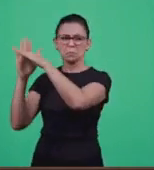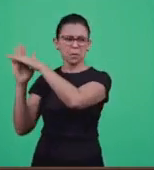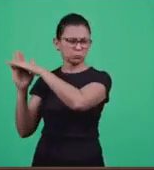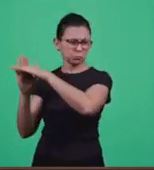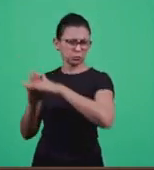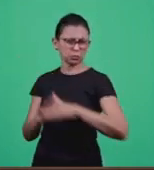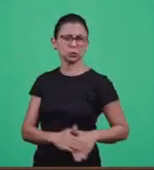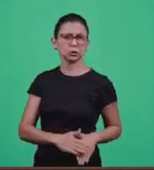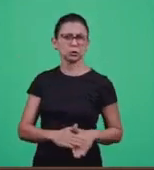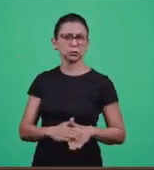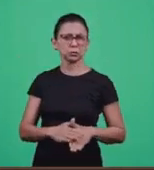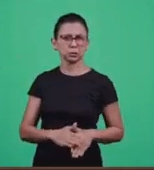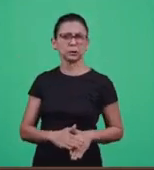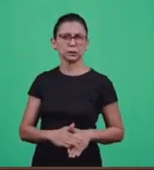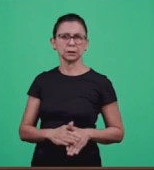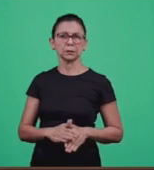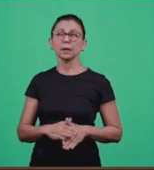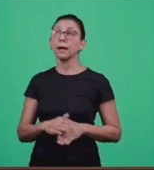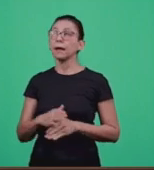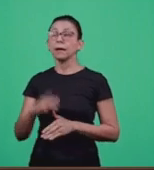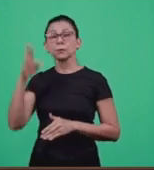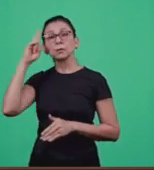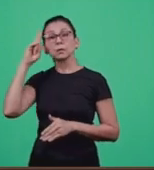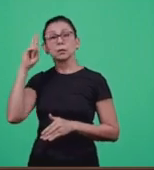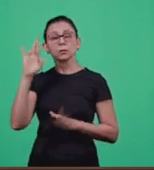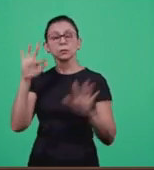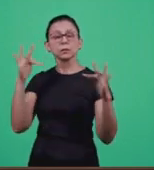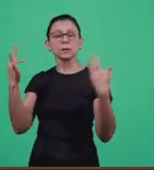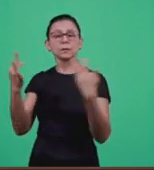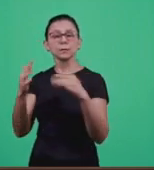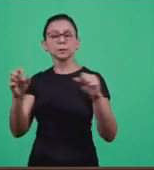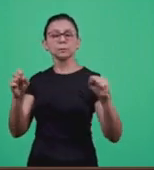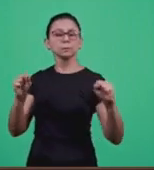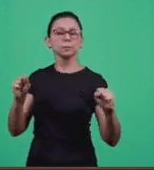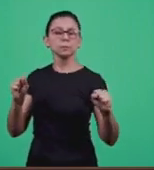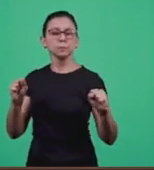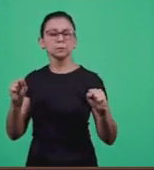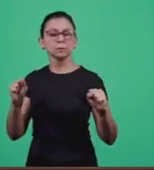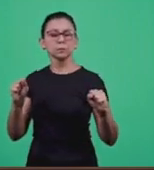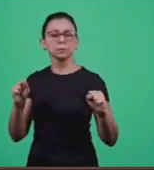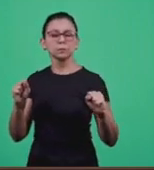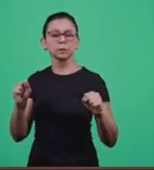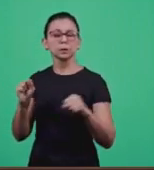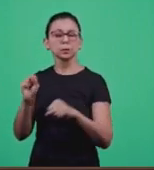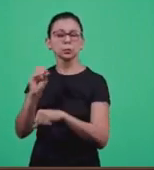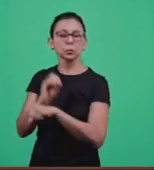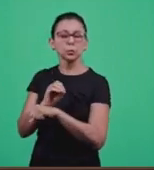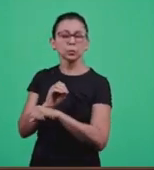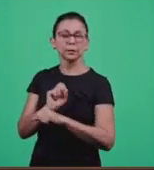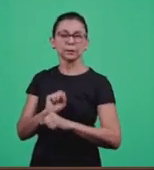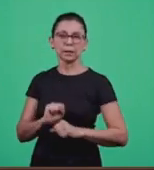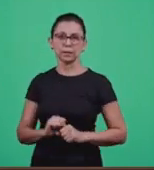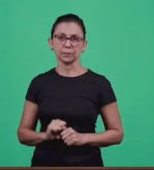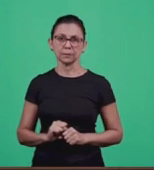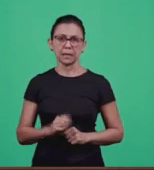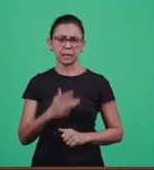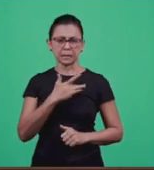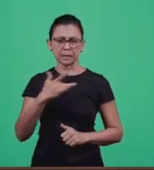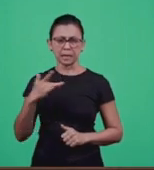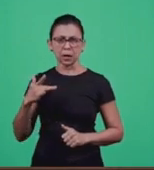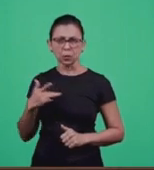dado grandes libramientos. El Señor nos ha sustentado nuestros hogares, nos ha